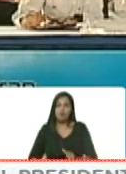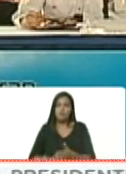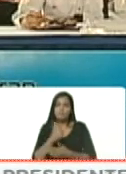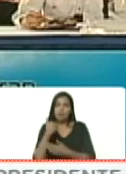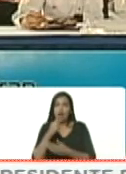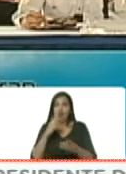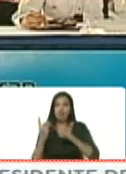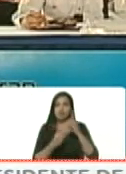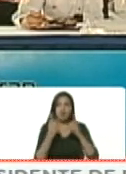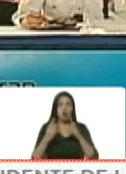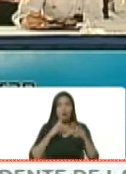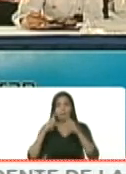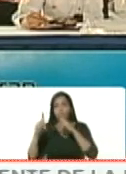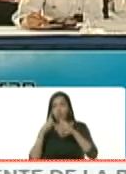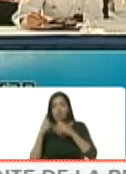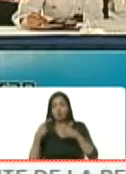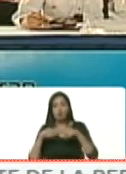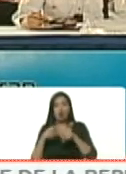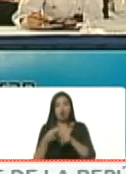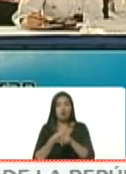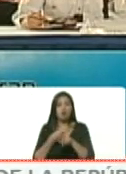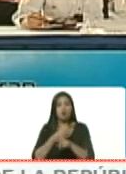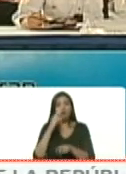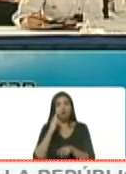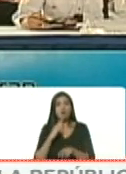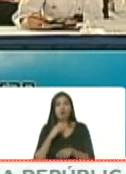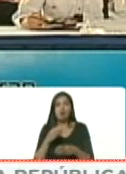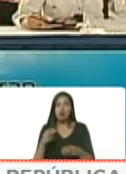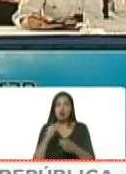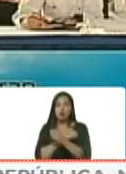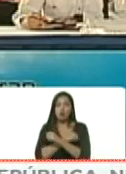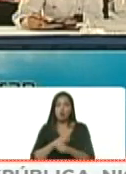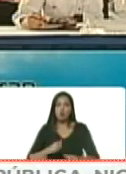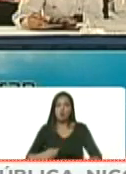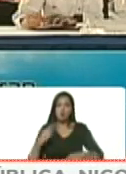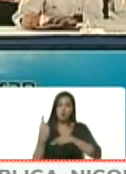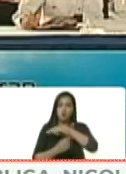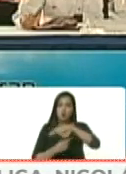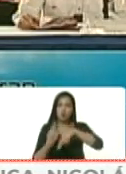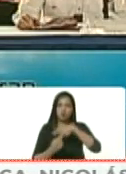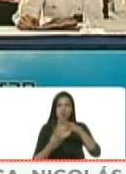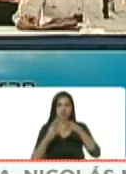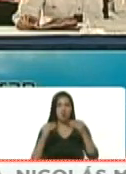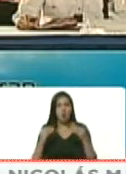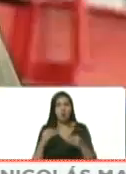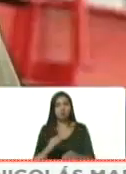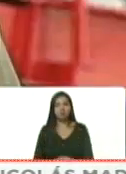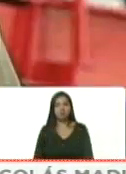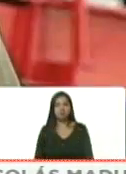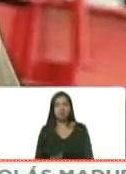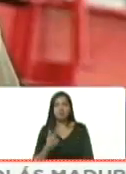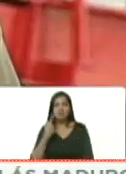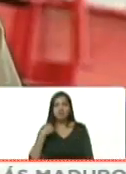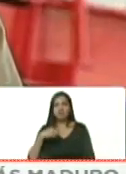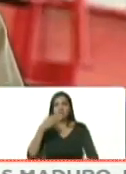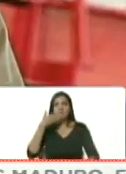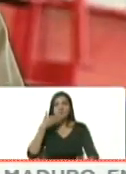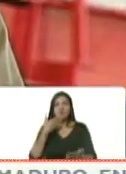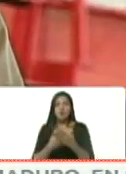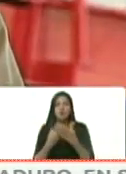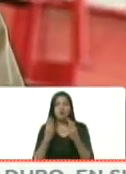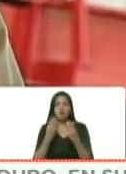el diálogo político con el gobierno bolivariano y con las fuerzas revolucionarias. Tengo que agradecerlo.